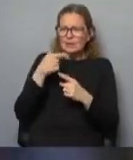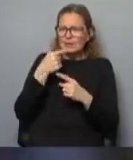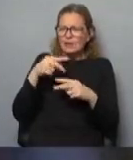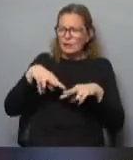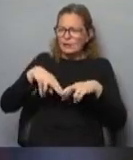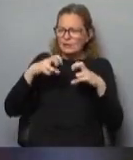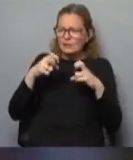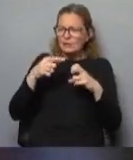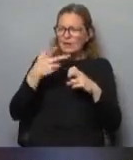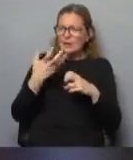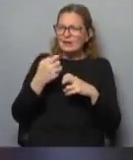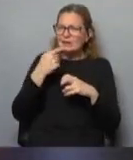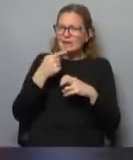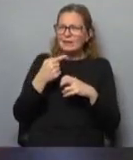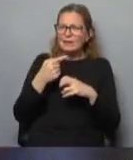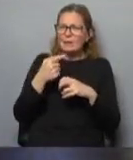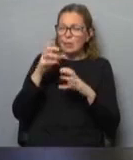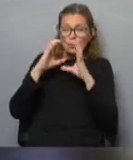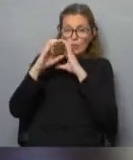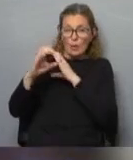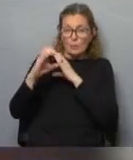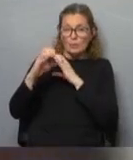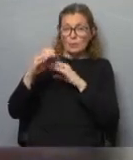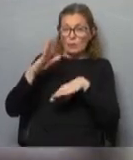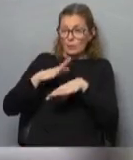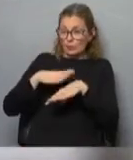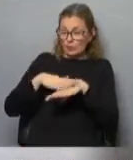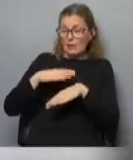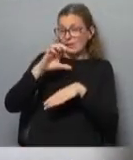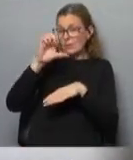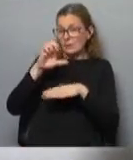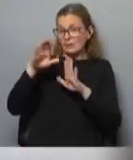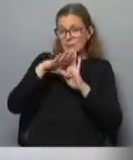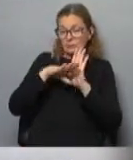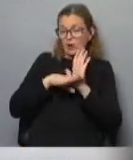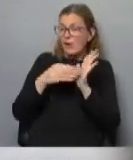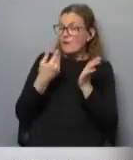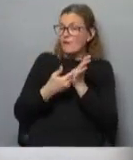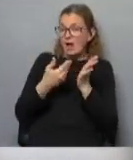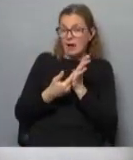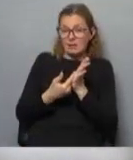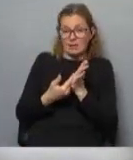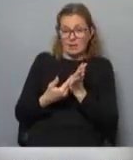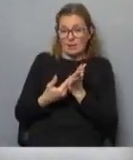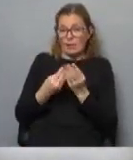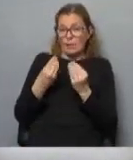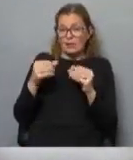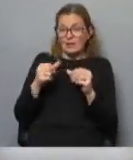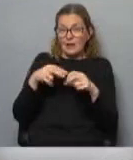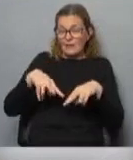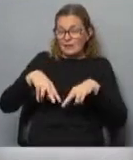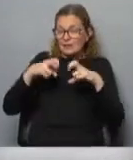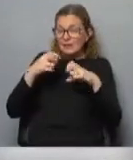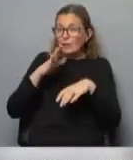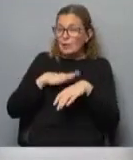investigación que tiene que ver con hay un ómnibus hay una compañía hay lineamientos hay falta de protocolos seguramente entonces hay que investigar porque hay